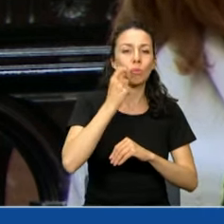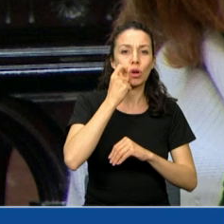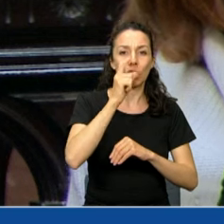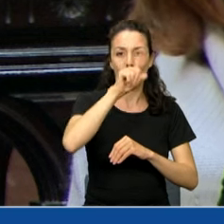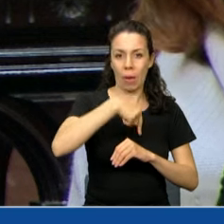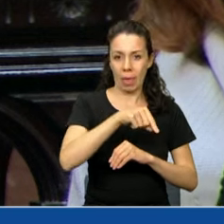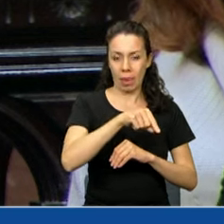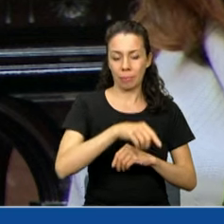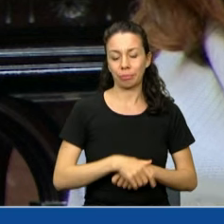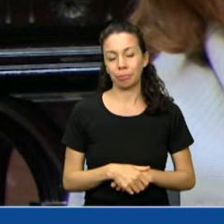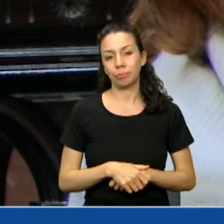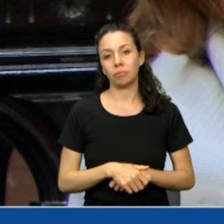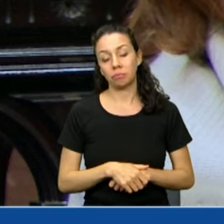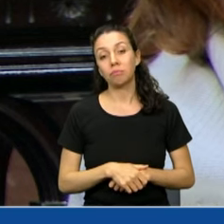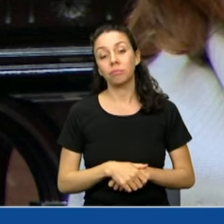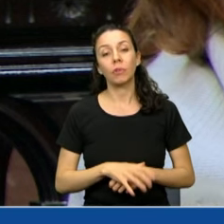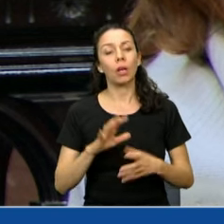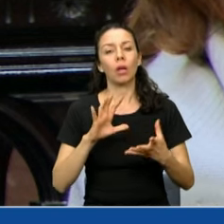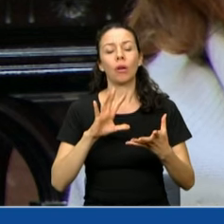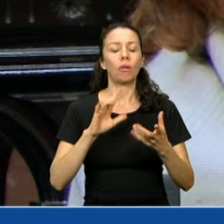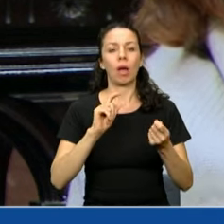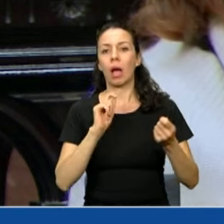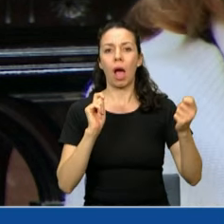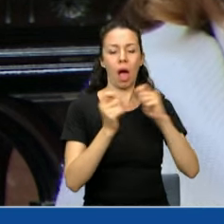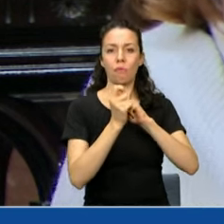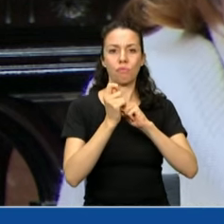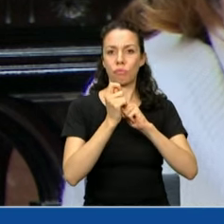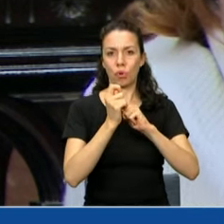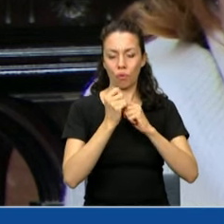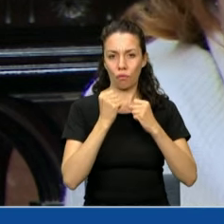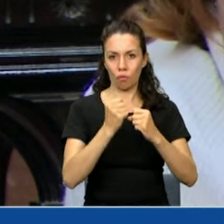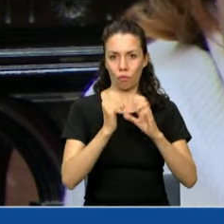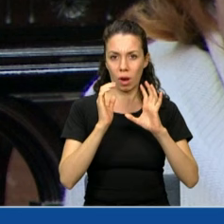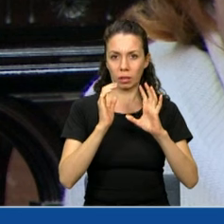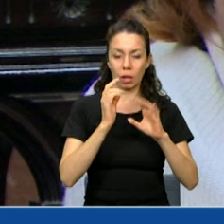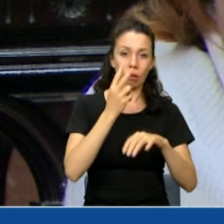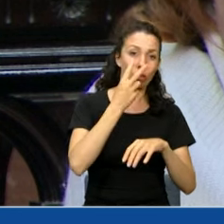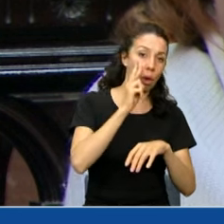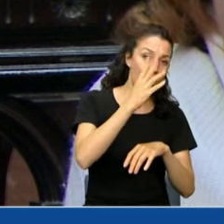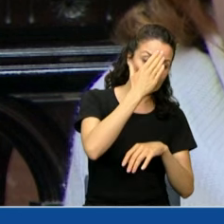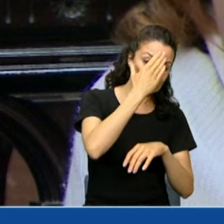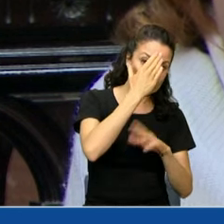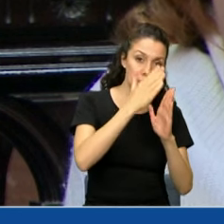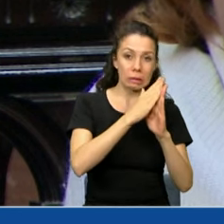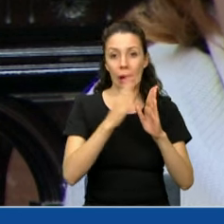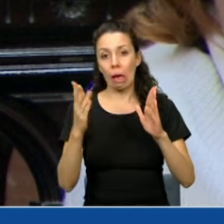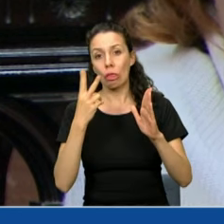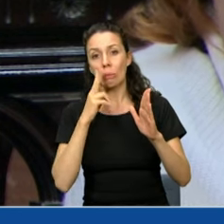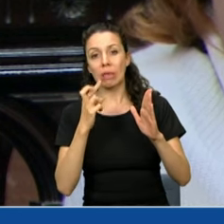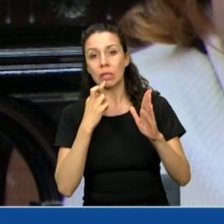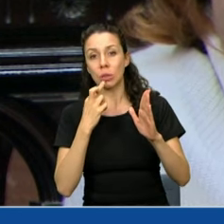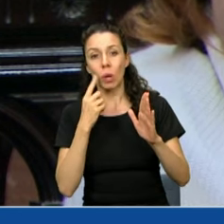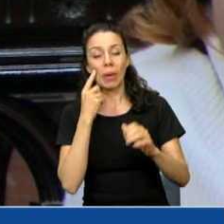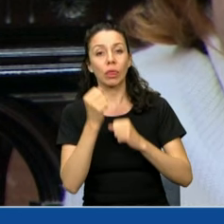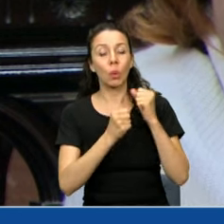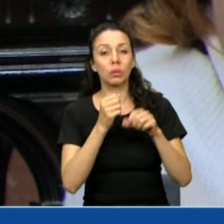fue una un cambio de paradigma y entre el año 2015 al 2019 nuestra Industria del calzado